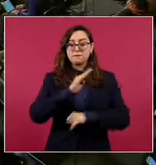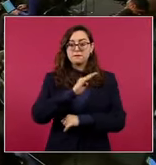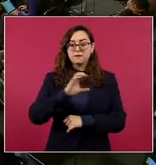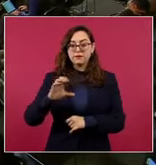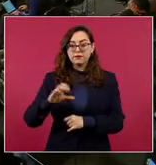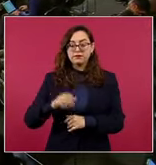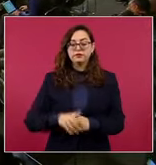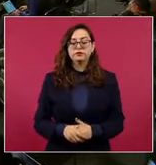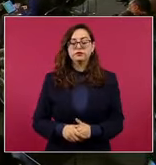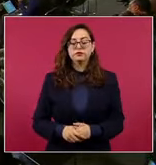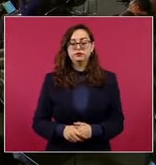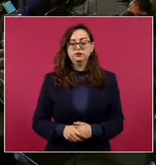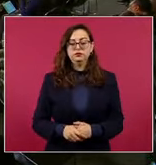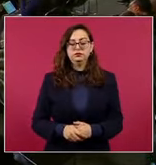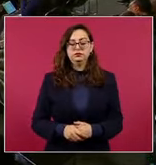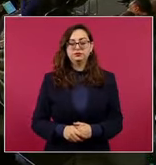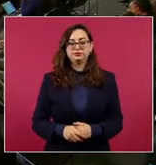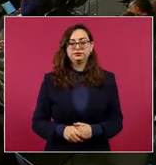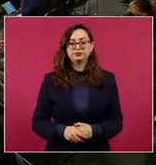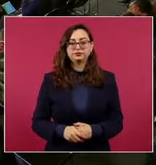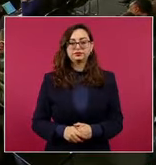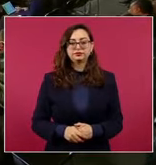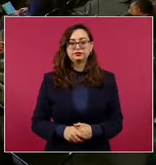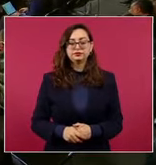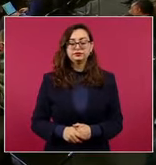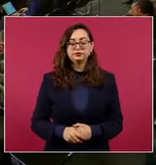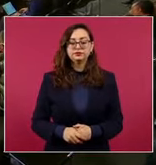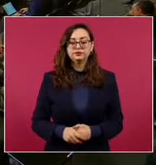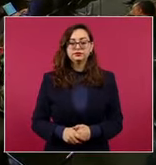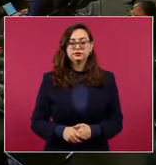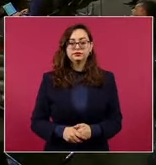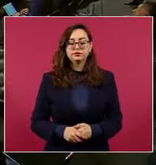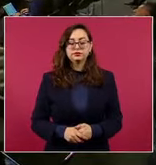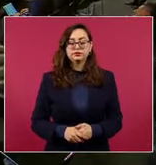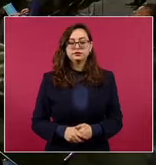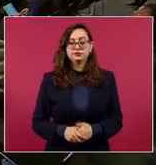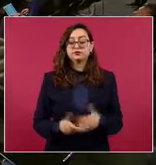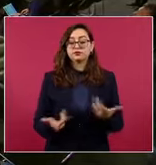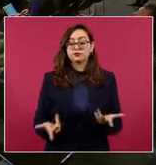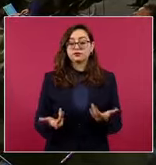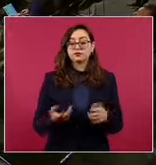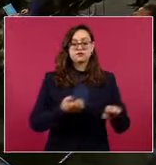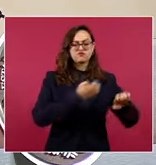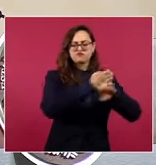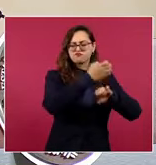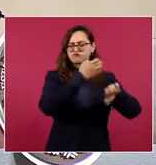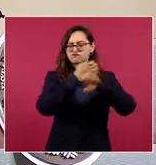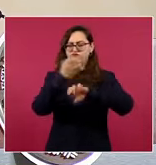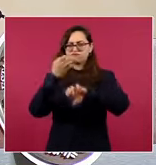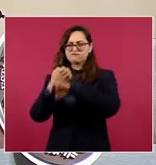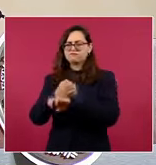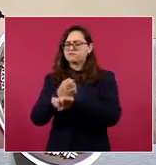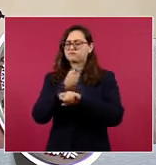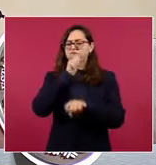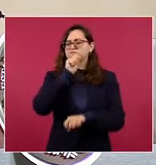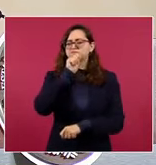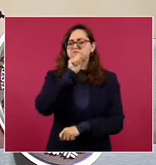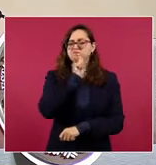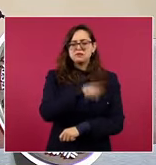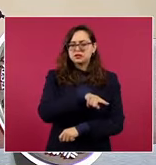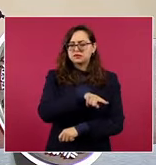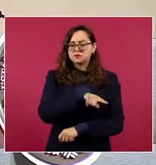Igual que en otras entidades, pero especialmente en Baja California, se lleva